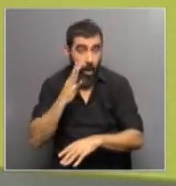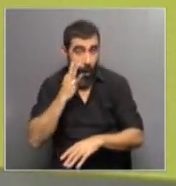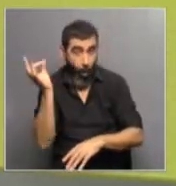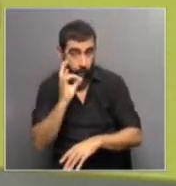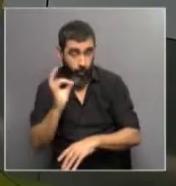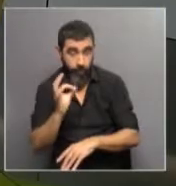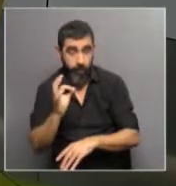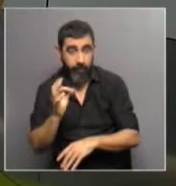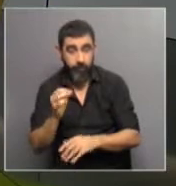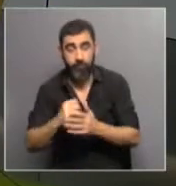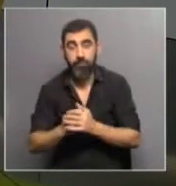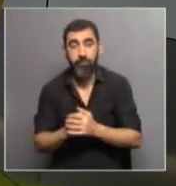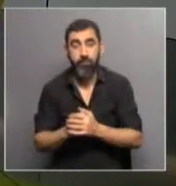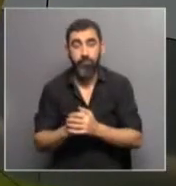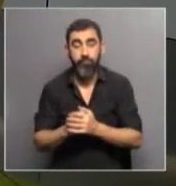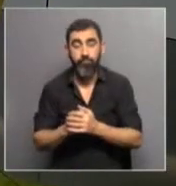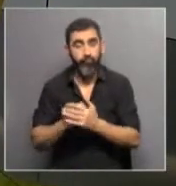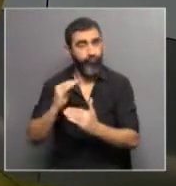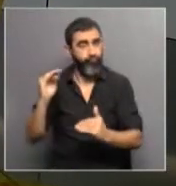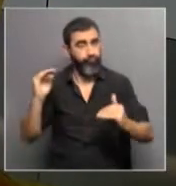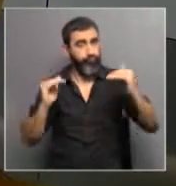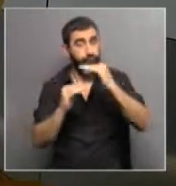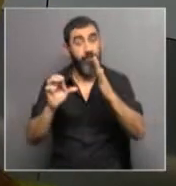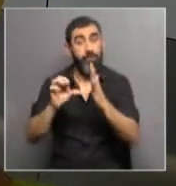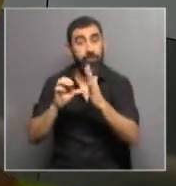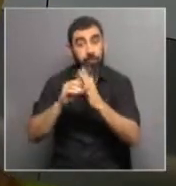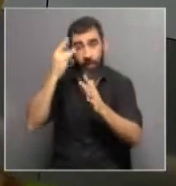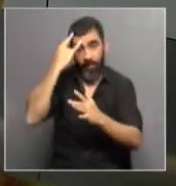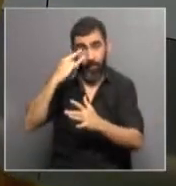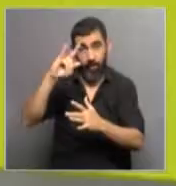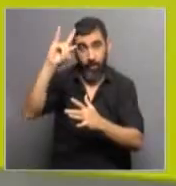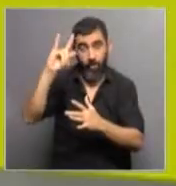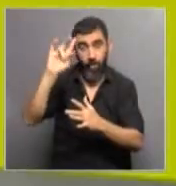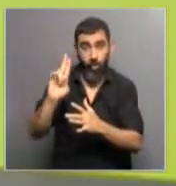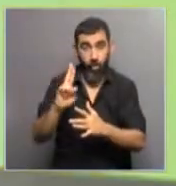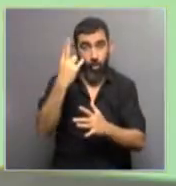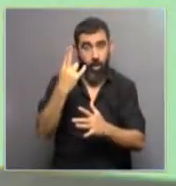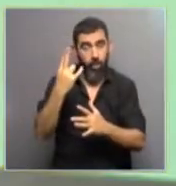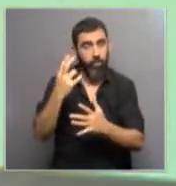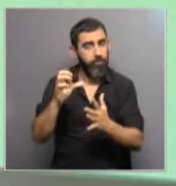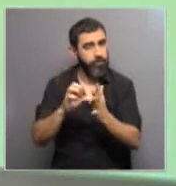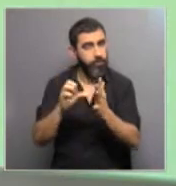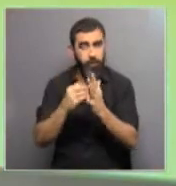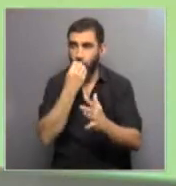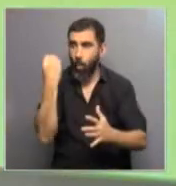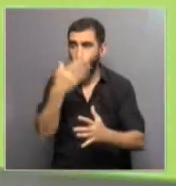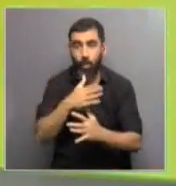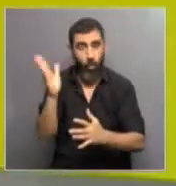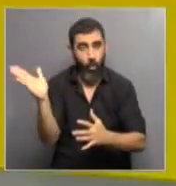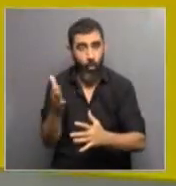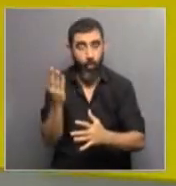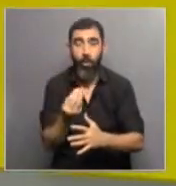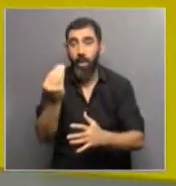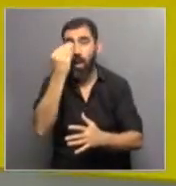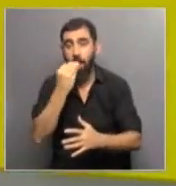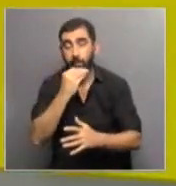sentido de jerarquizar todo lo que es el sistema ganadero pastoril uruguayo, que es un sistema muy sostenible de producir alimentos, pero